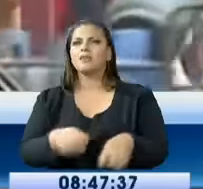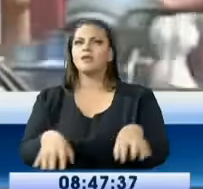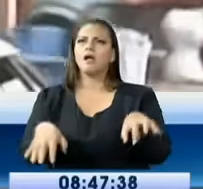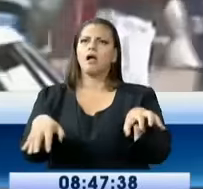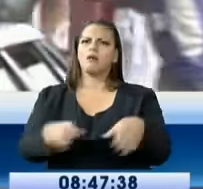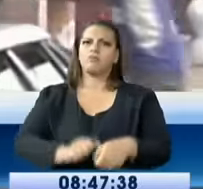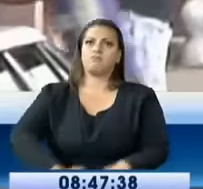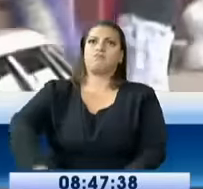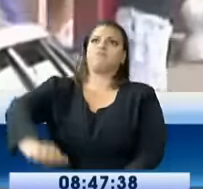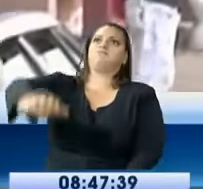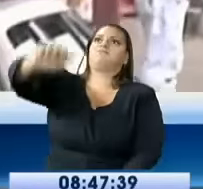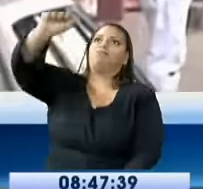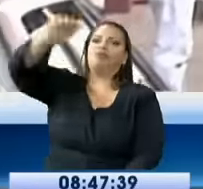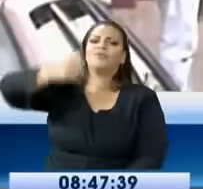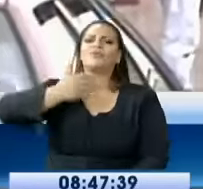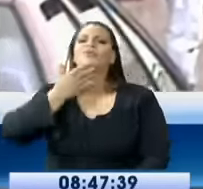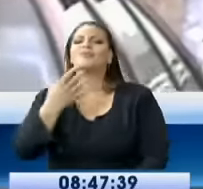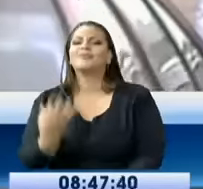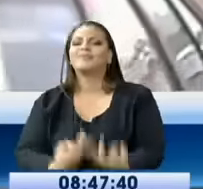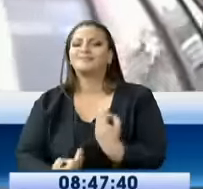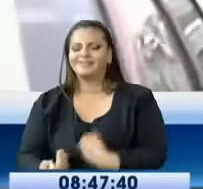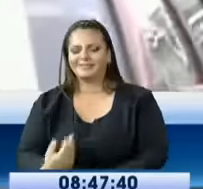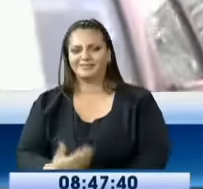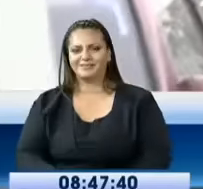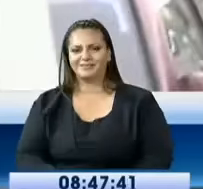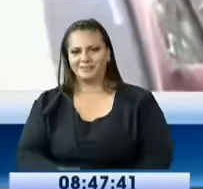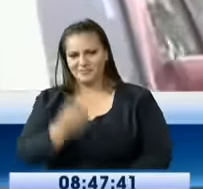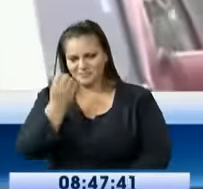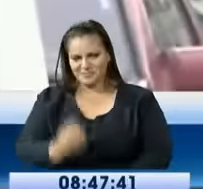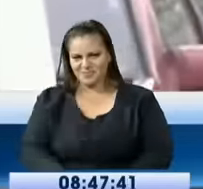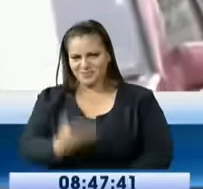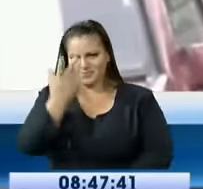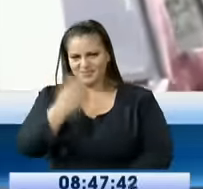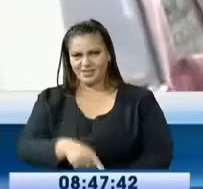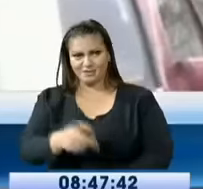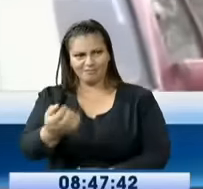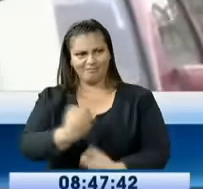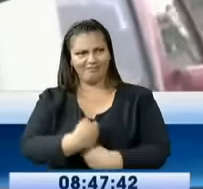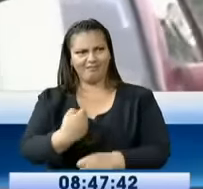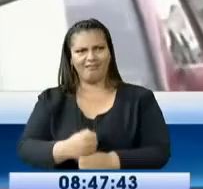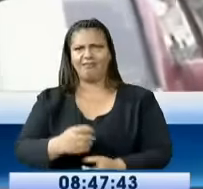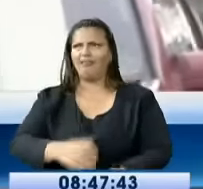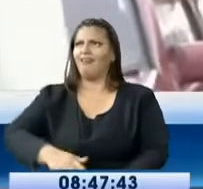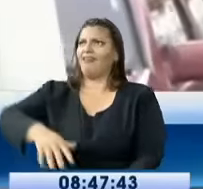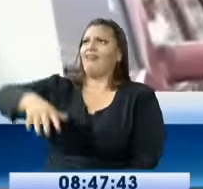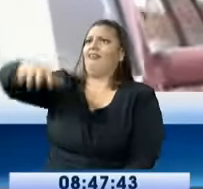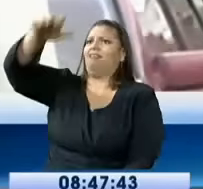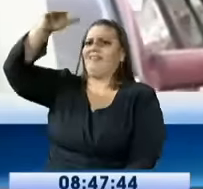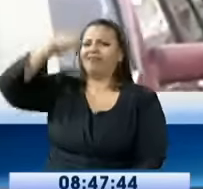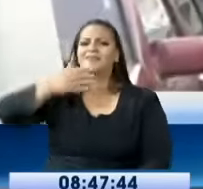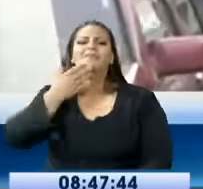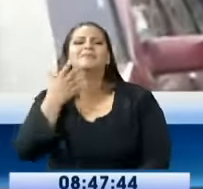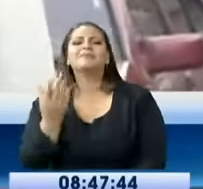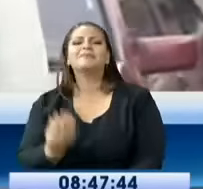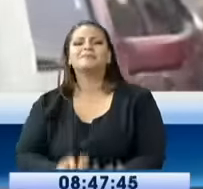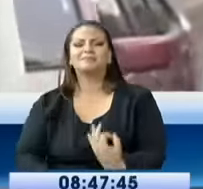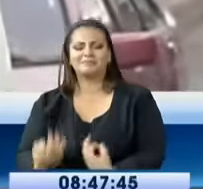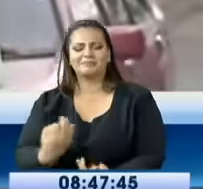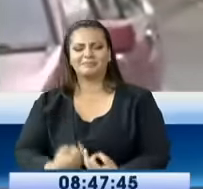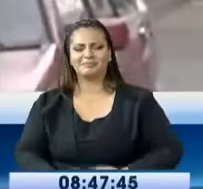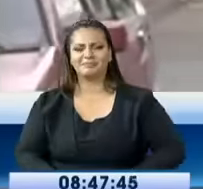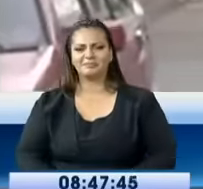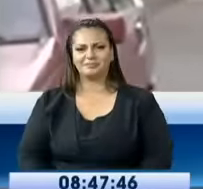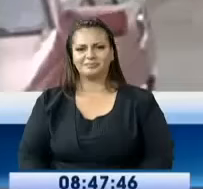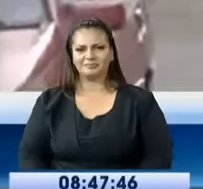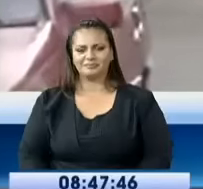gigantes. ¿Cómo está, joven? Buenos días. ¿Usted lo hizo? Sí. Goku, venga más acá. No, venga más acá, ahora